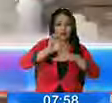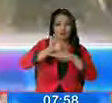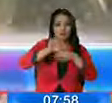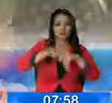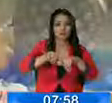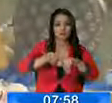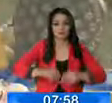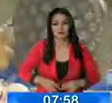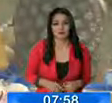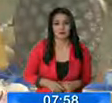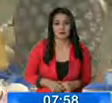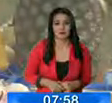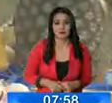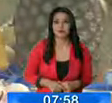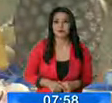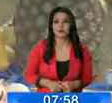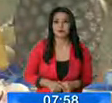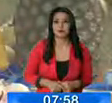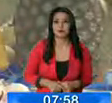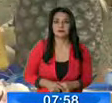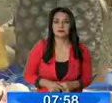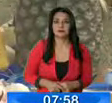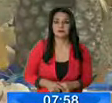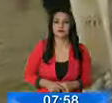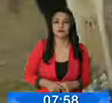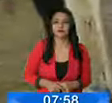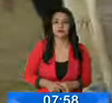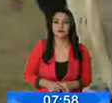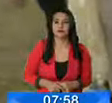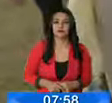Con realización de Marco Ruiz, informó Mauricio Sánchez.